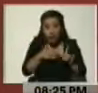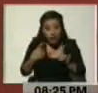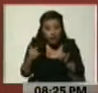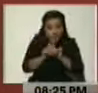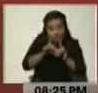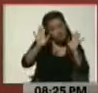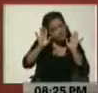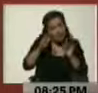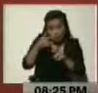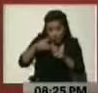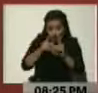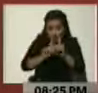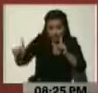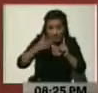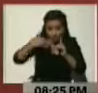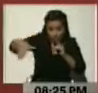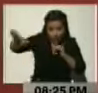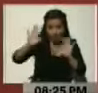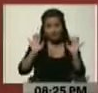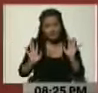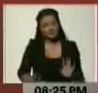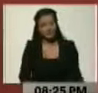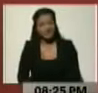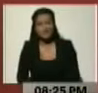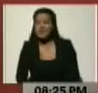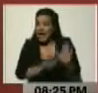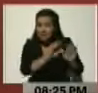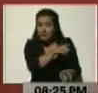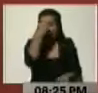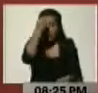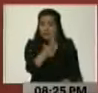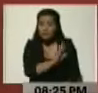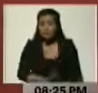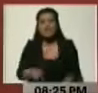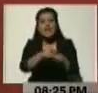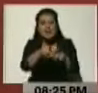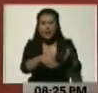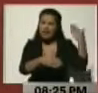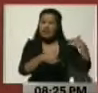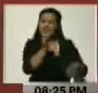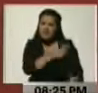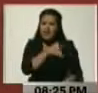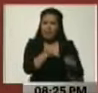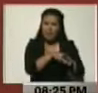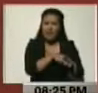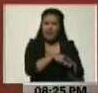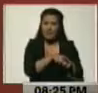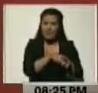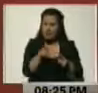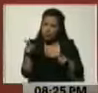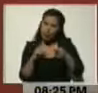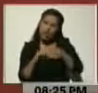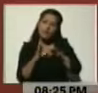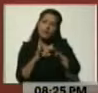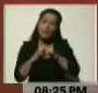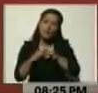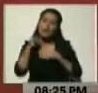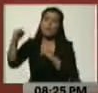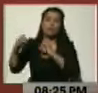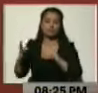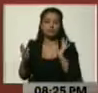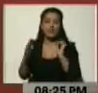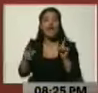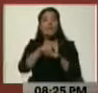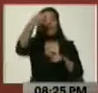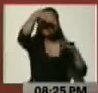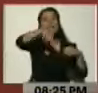No anden conmigo. Así son. Así lo hicieron en Chile. Así lo ha hecho el imperio cada vez que quiere. Ahora el estilo